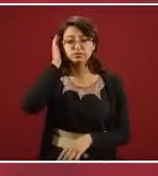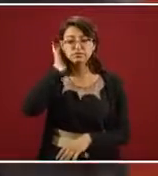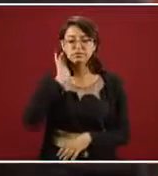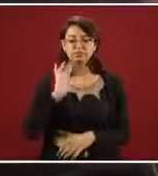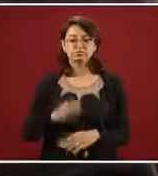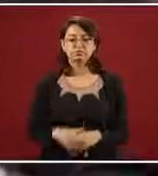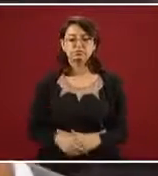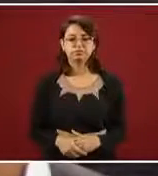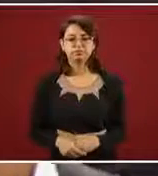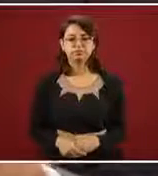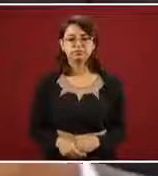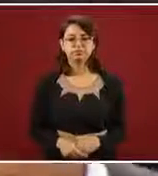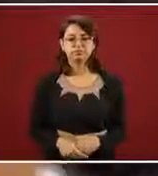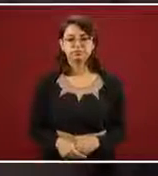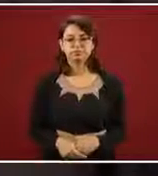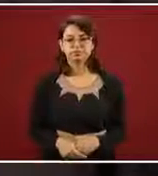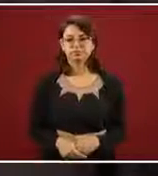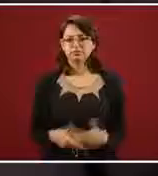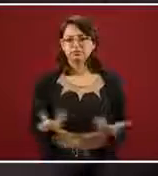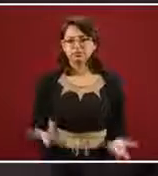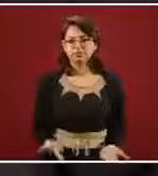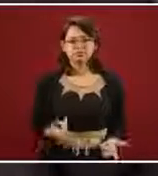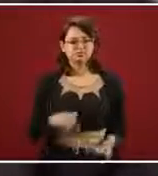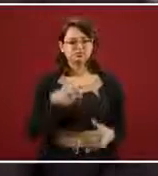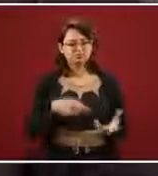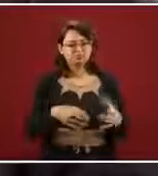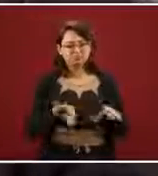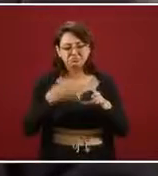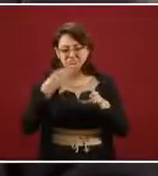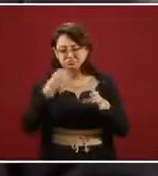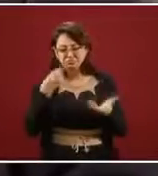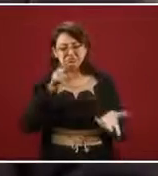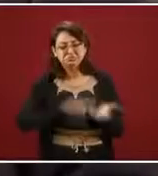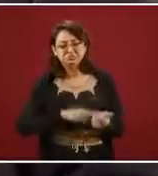no se sabe qué contiene un producto.